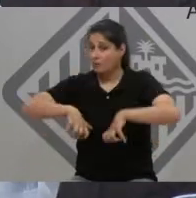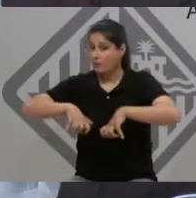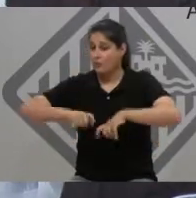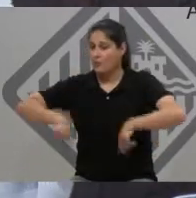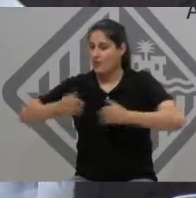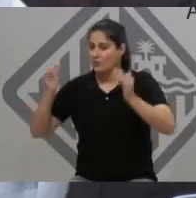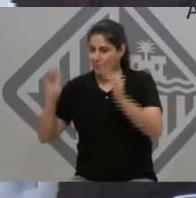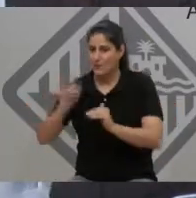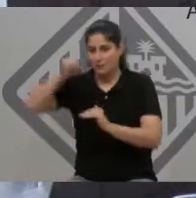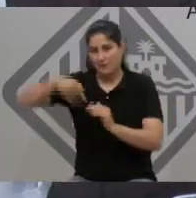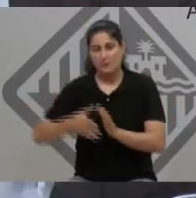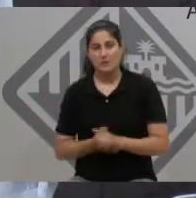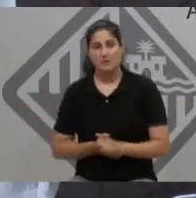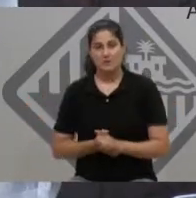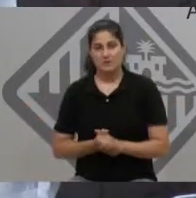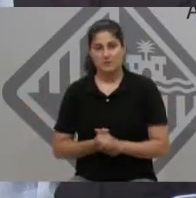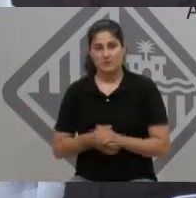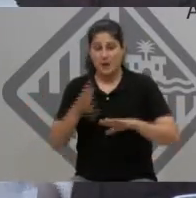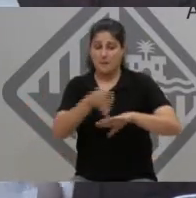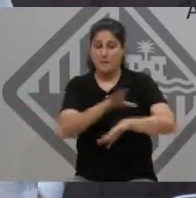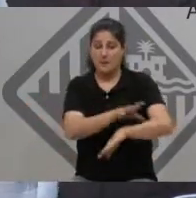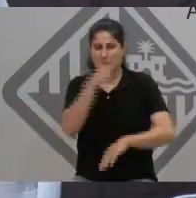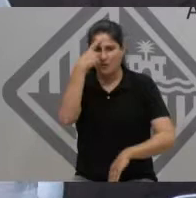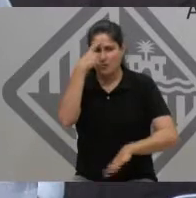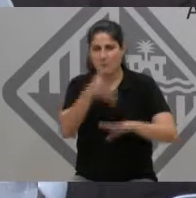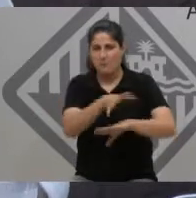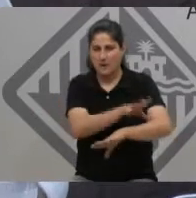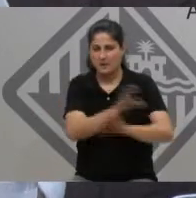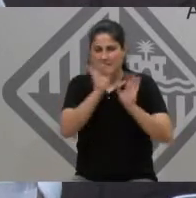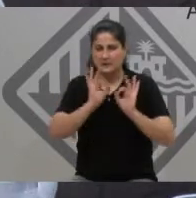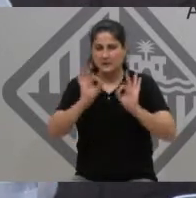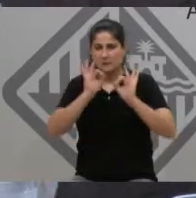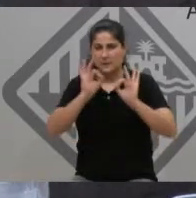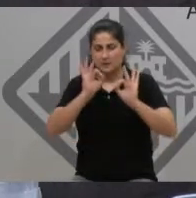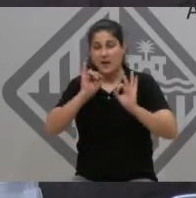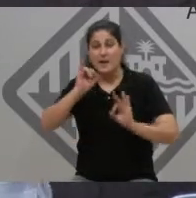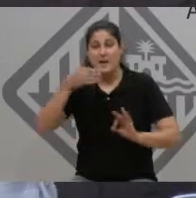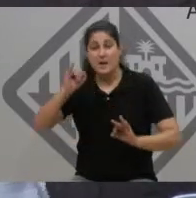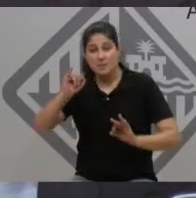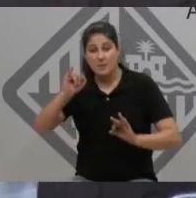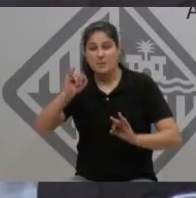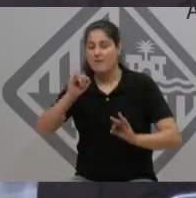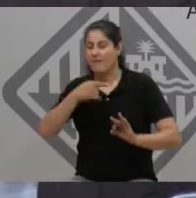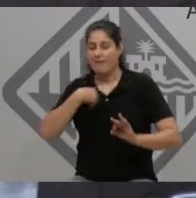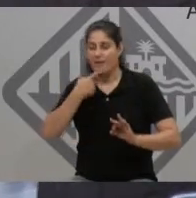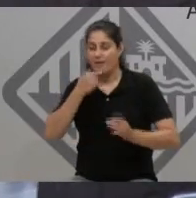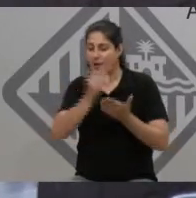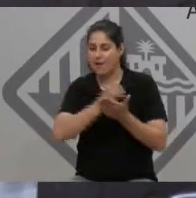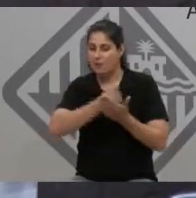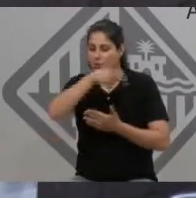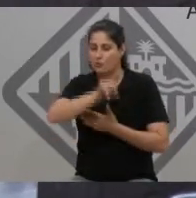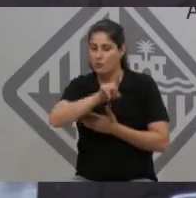que quiero recordar que Palma es una ciudad, especialmente en el IBI, que es uno de los principales ingresos y uno de los